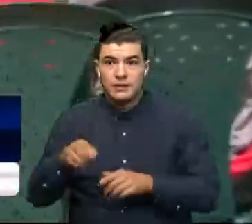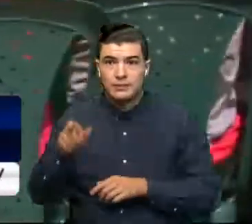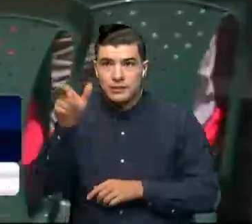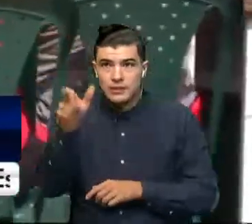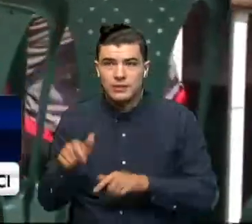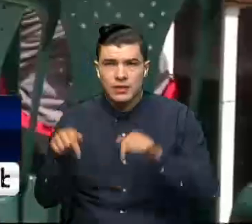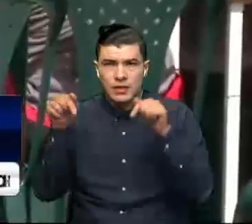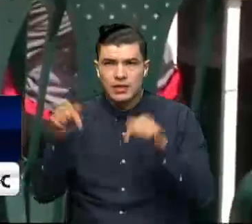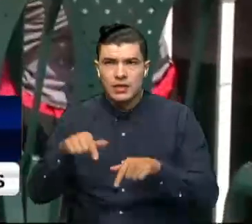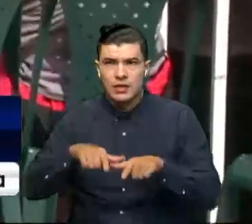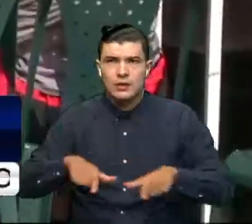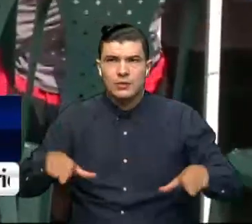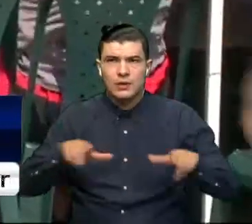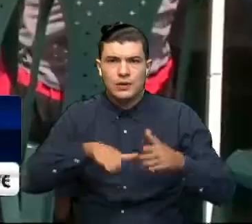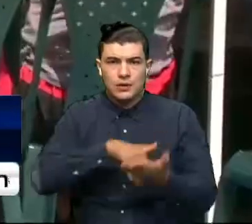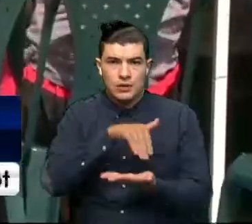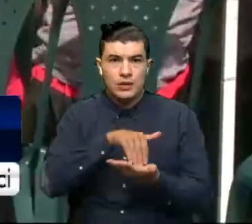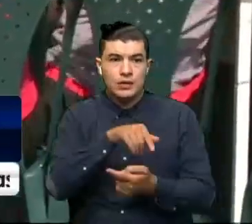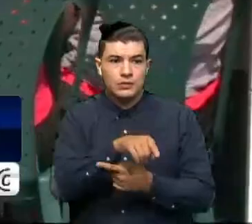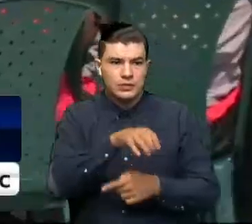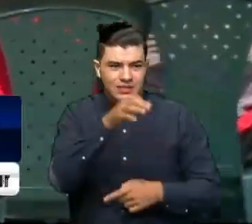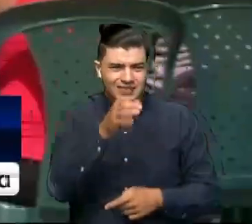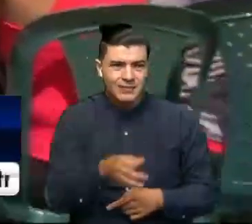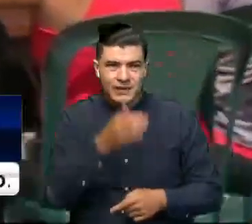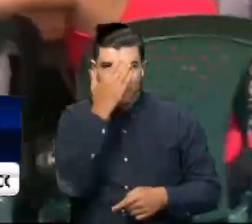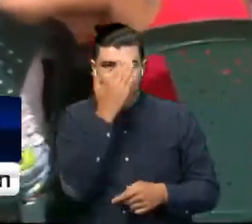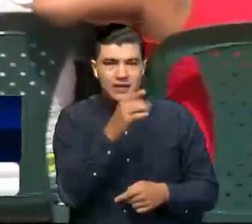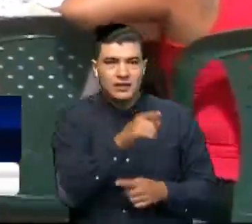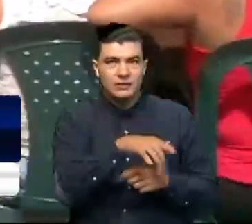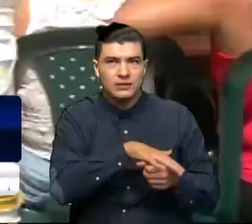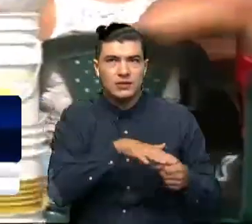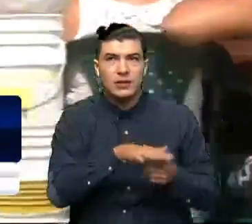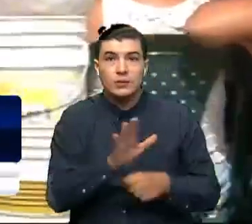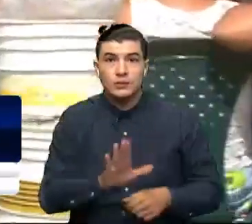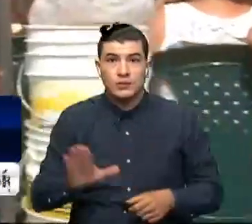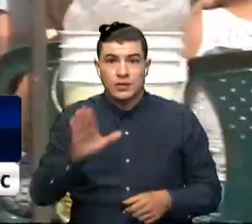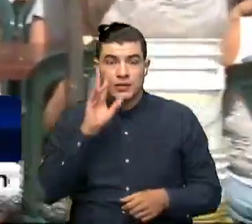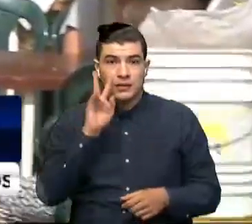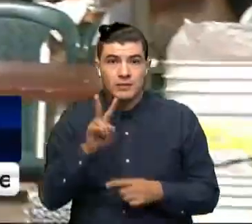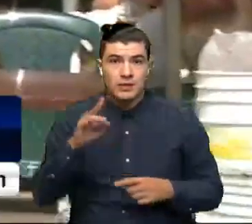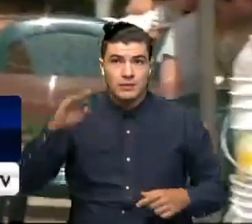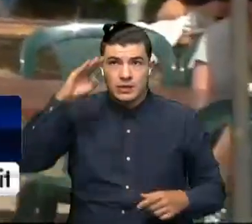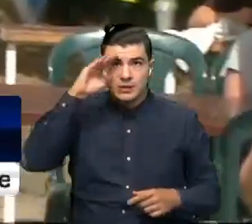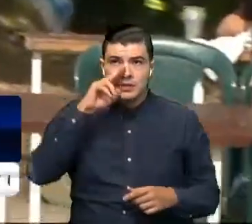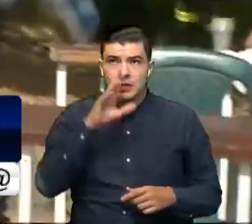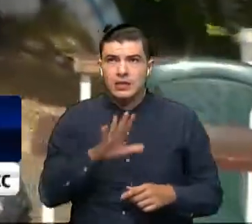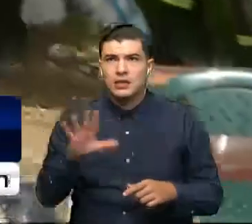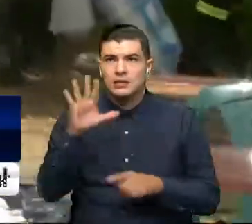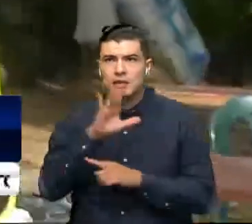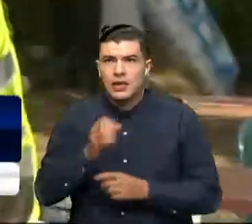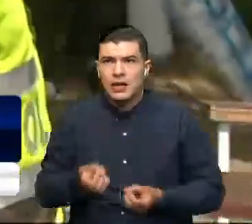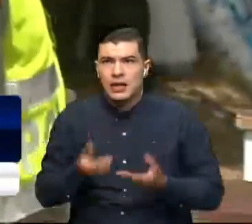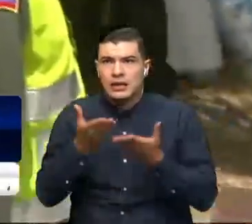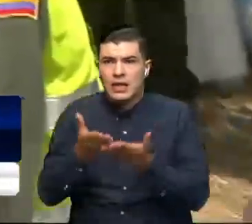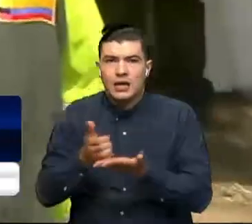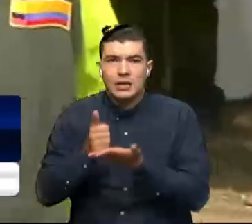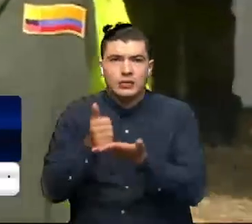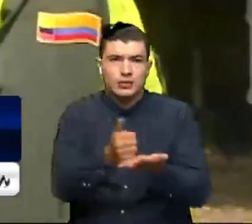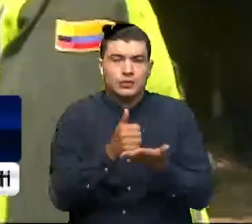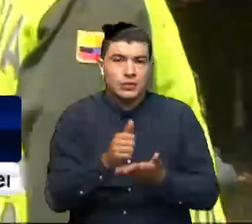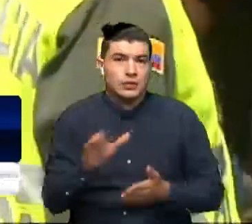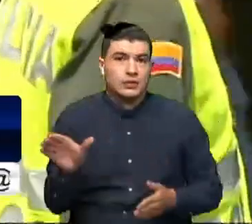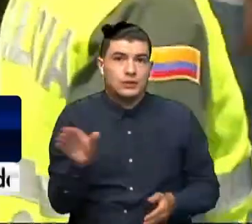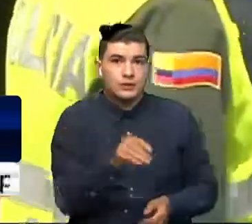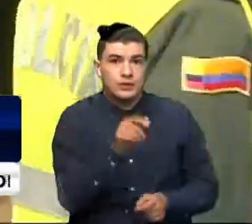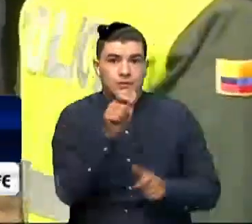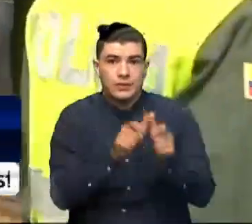puesto de mando unificado y aquí ha estado al frente de esto. Ustedes ven la policía al frente entregando las ayudas. Todas las personas, todas las